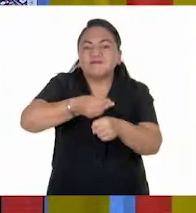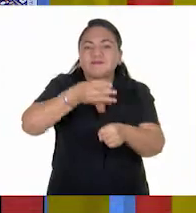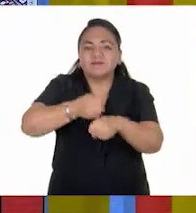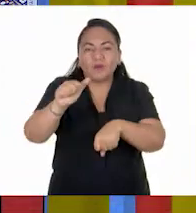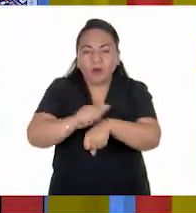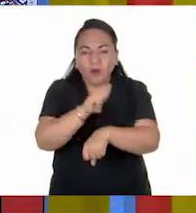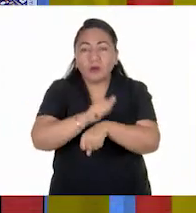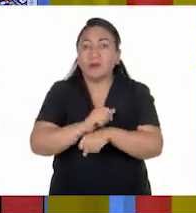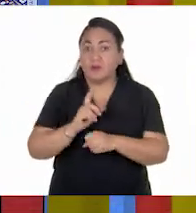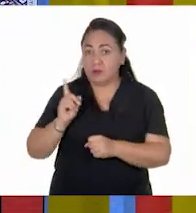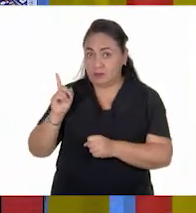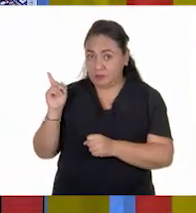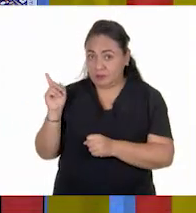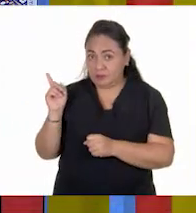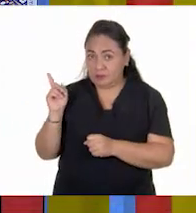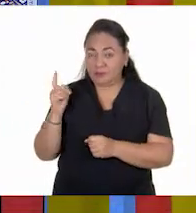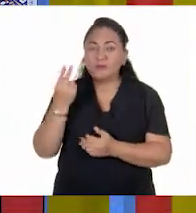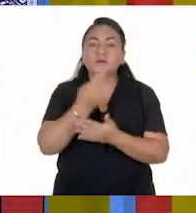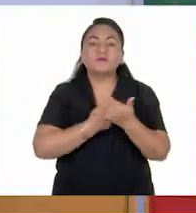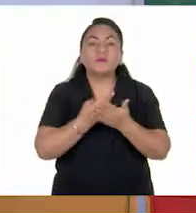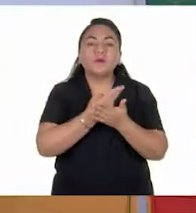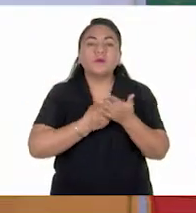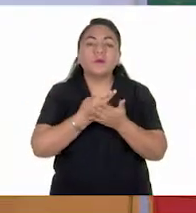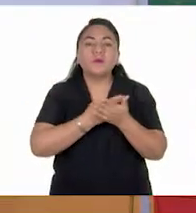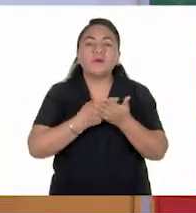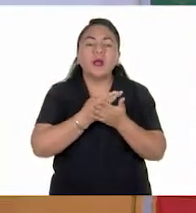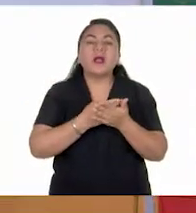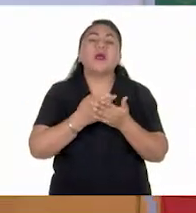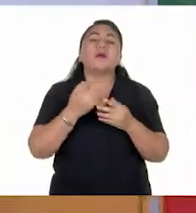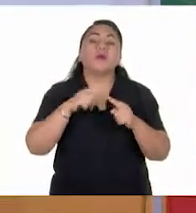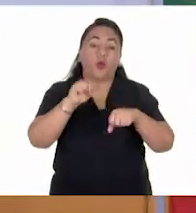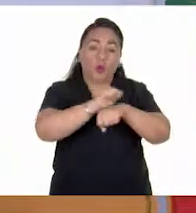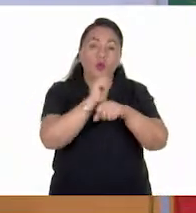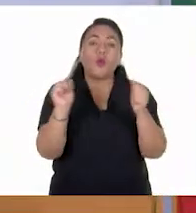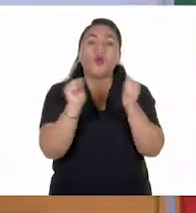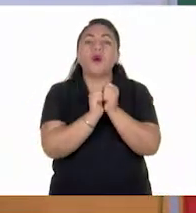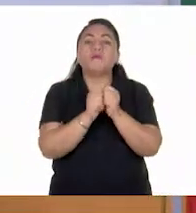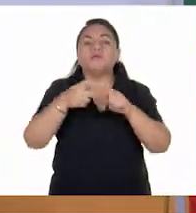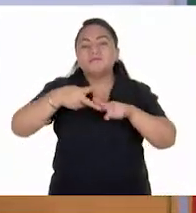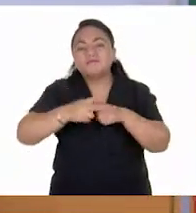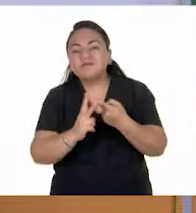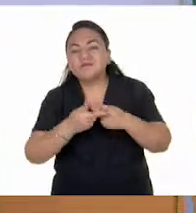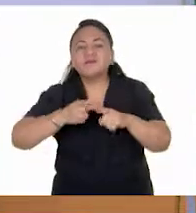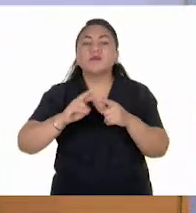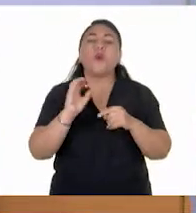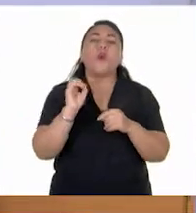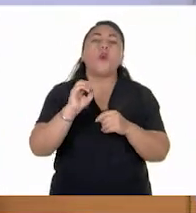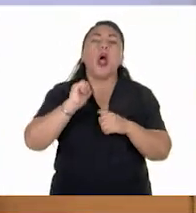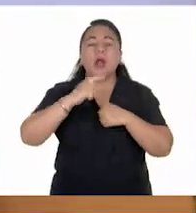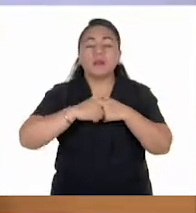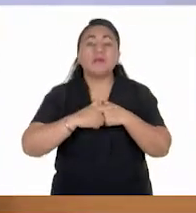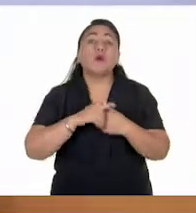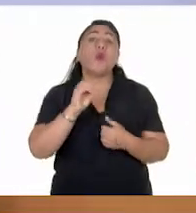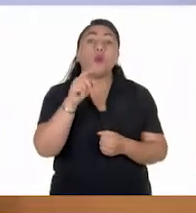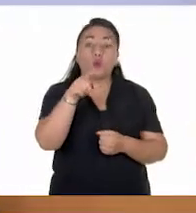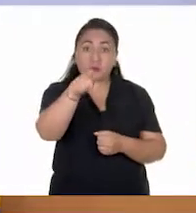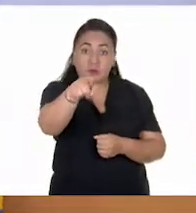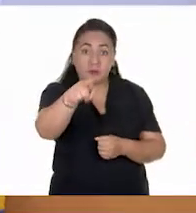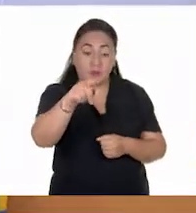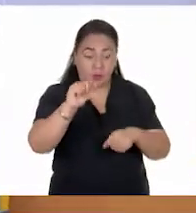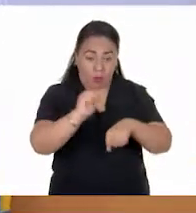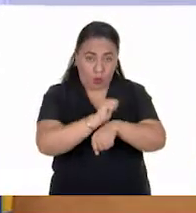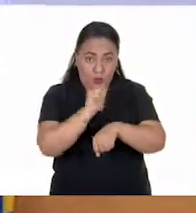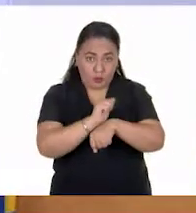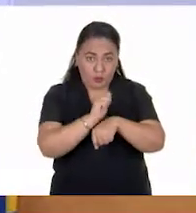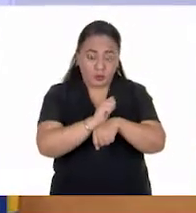coche y una herramienta. Algunos niños, por ejemplo, pueden dibujar un coche y el cofre del